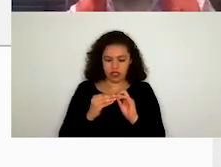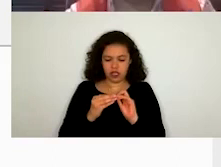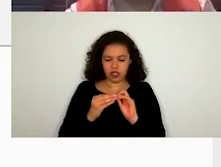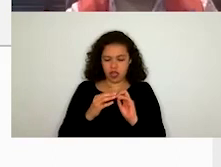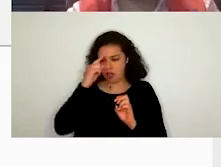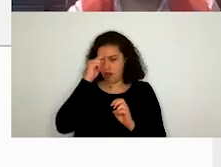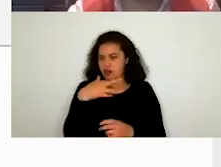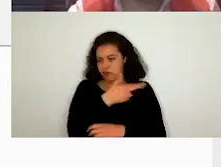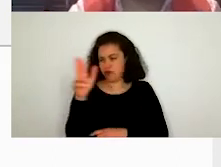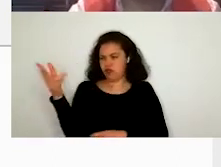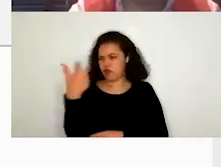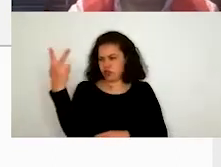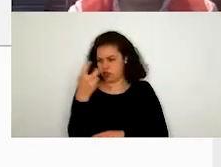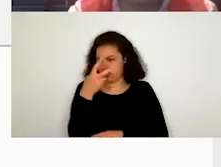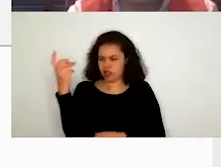200 metros cuadrados,